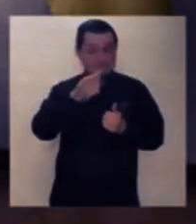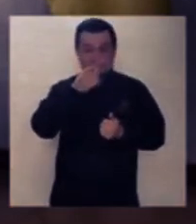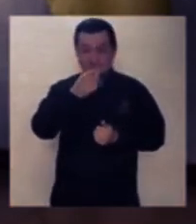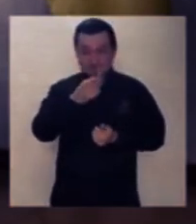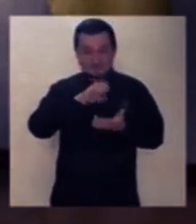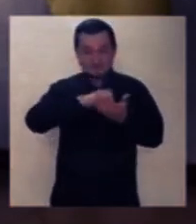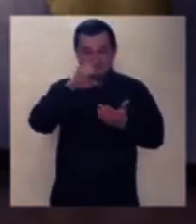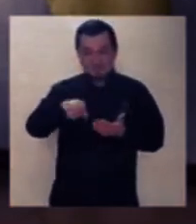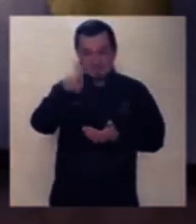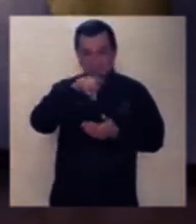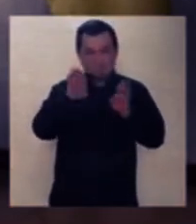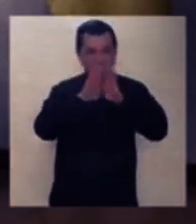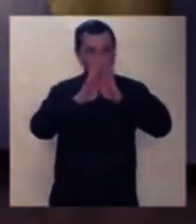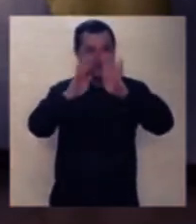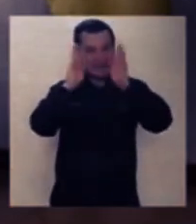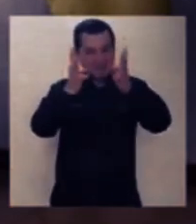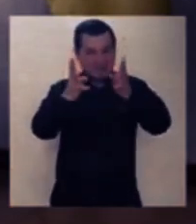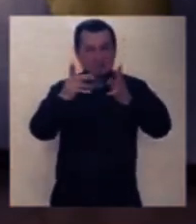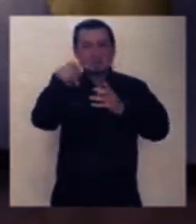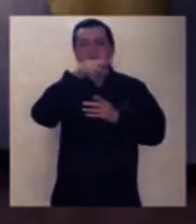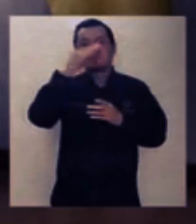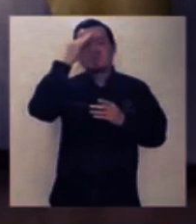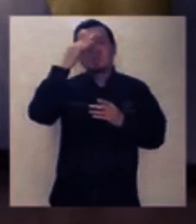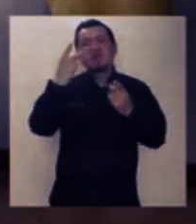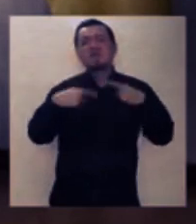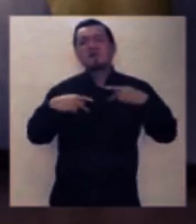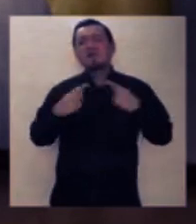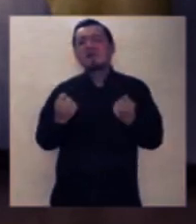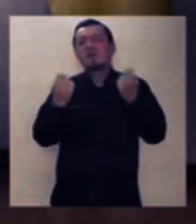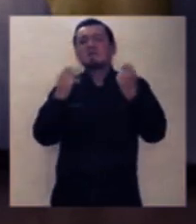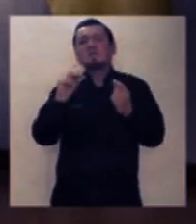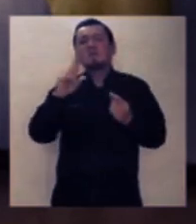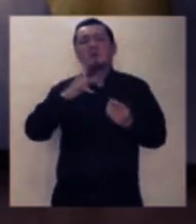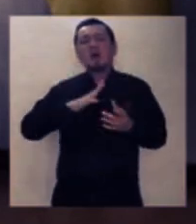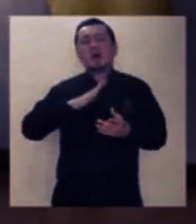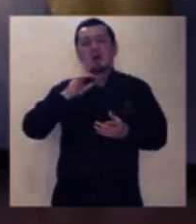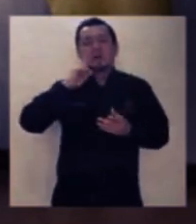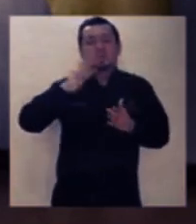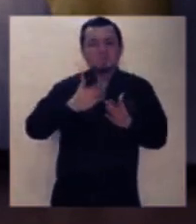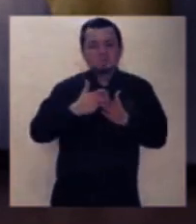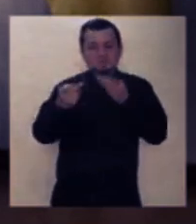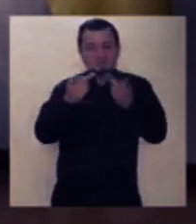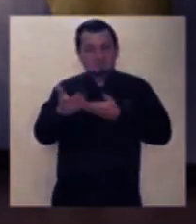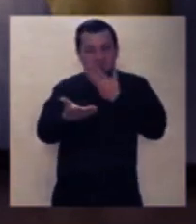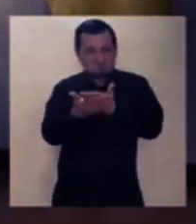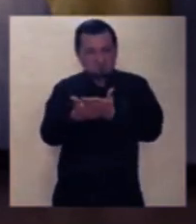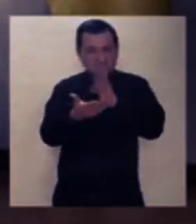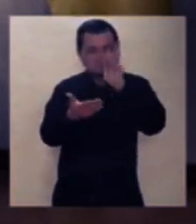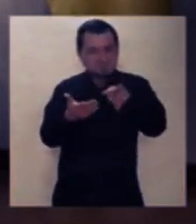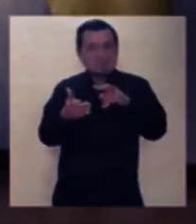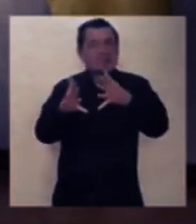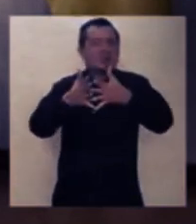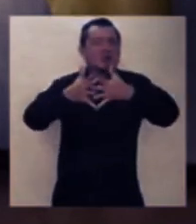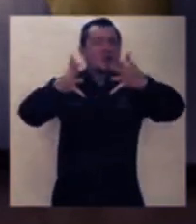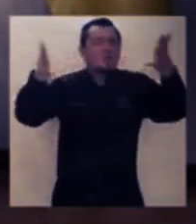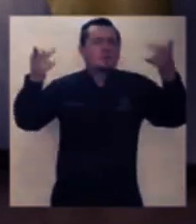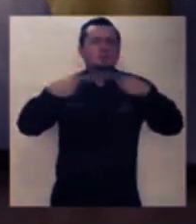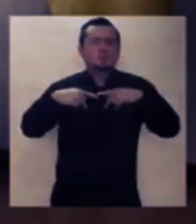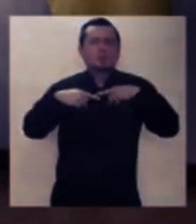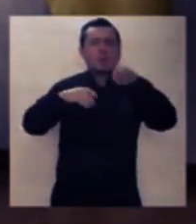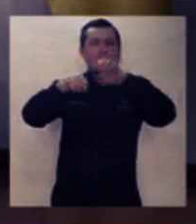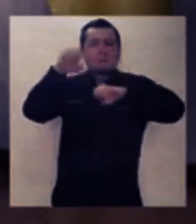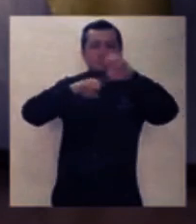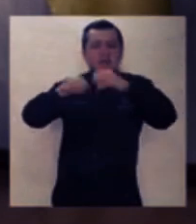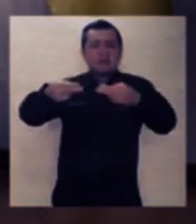Adicionalmente, hay que decir, aunque suena a regaño, que hay quienes no están cumpliendo con su responsabilidad como se ha pedido. La